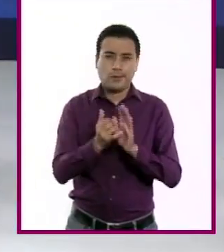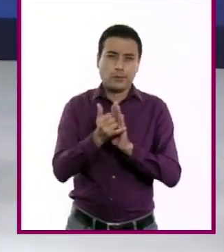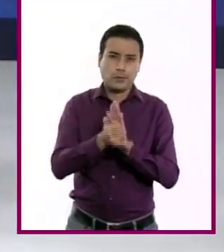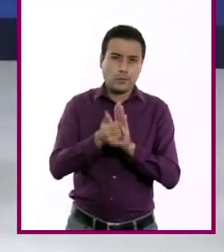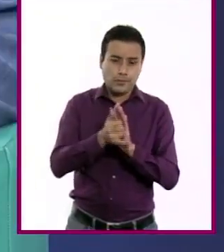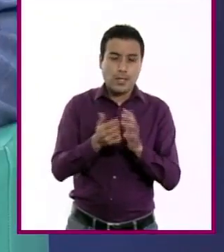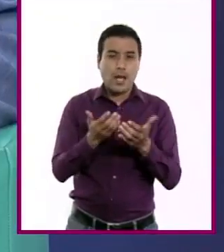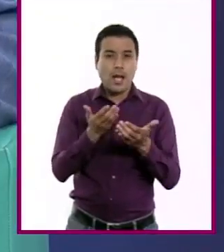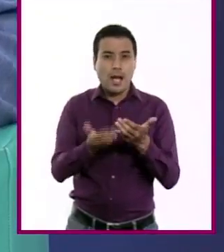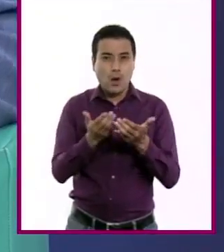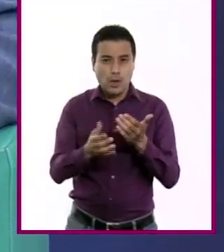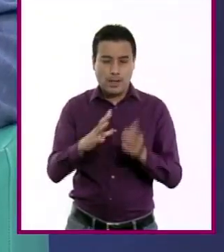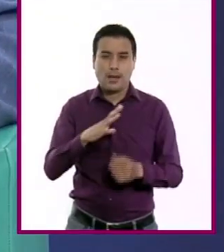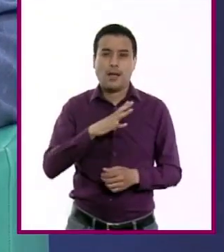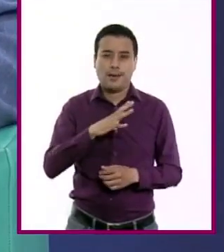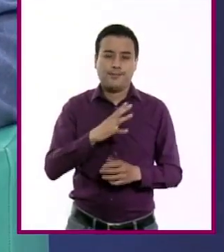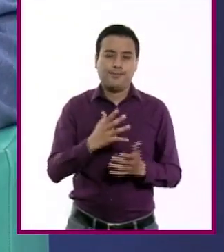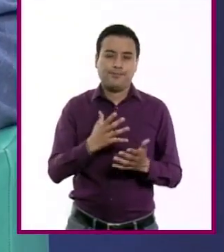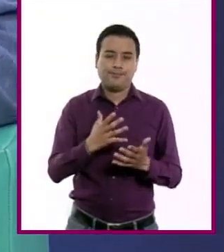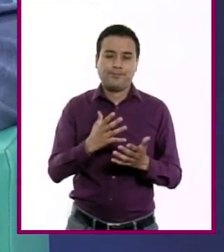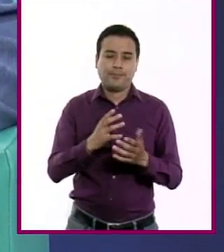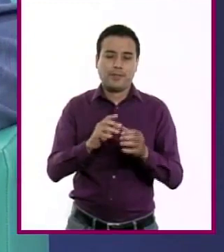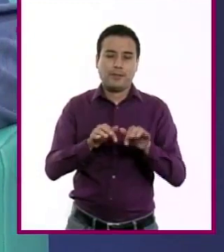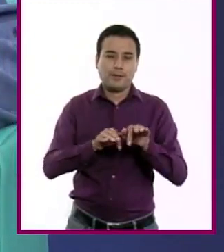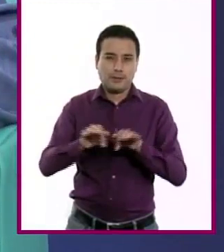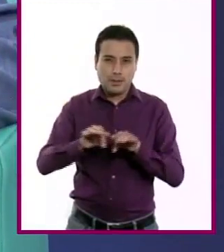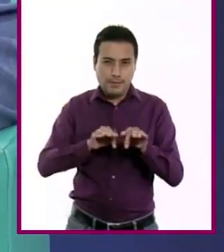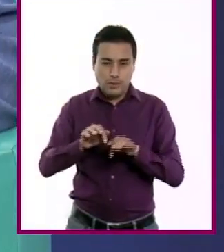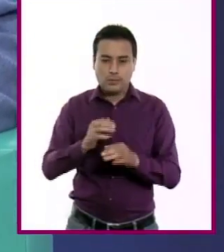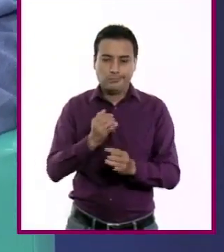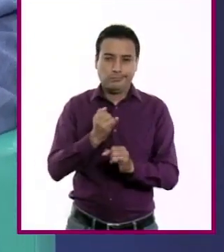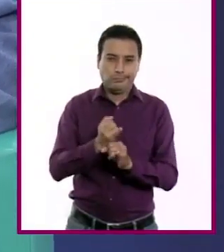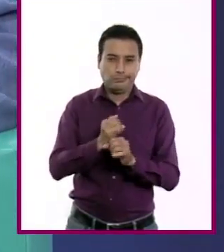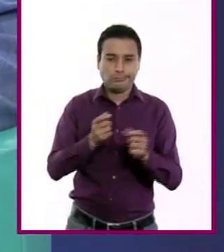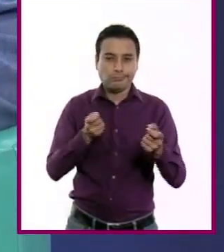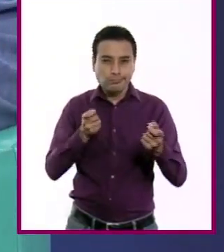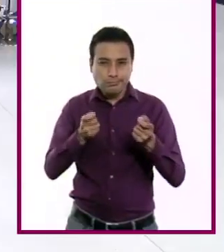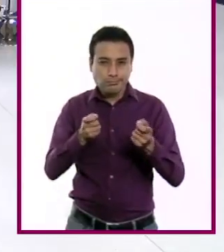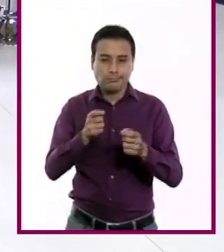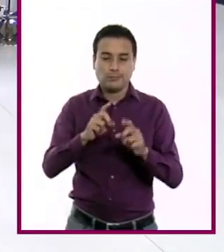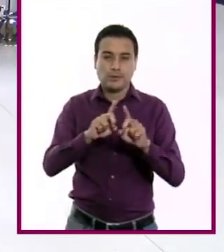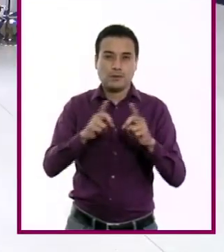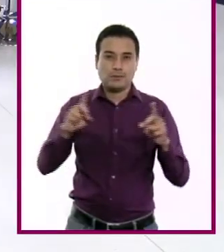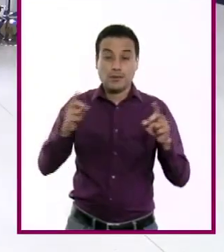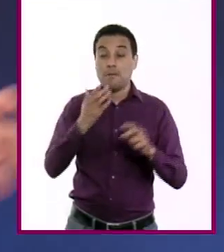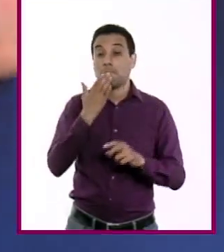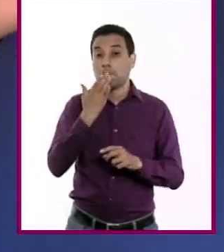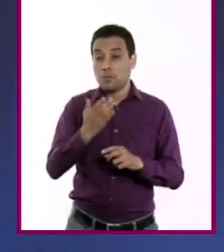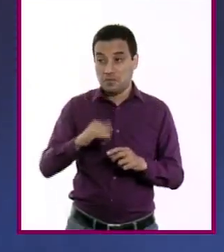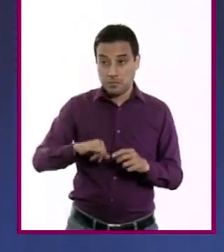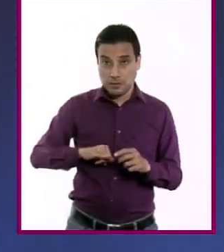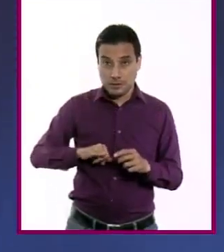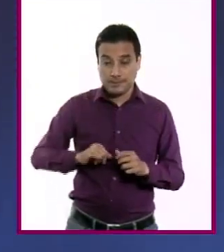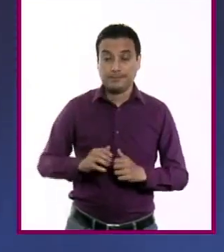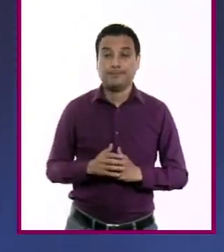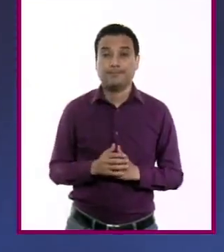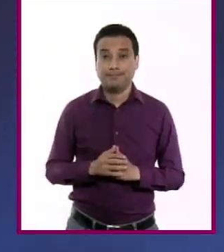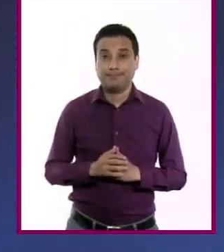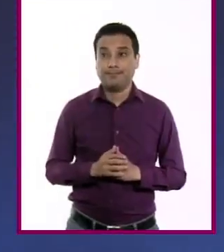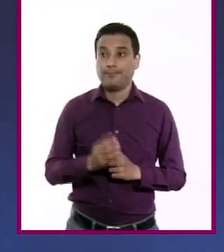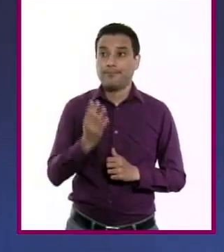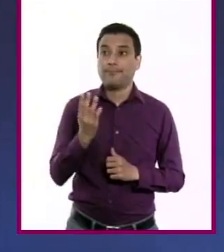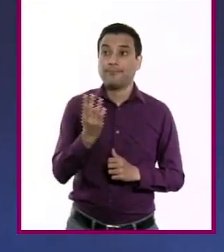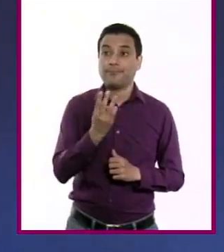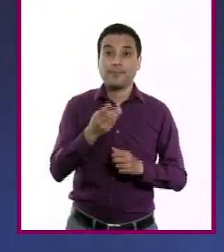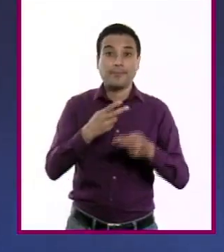estoy trabajando en una agencia digital donde doy clases y aparte pues estoy a cargo del área desarrollo. Eso está muy interesante. Ellos nos